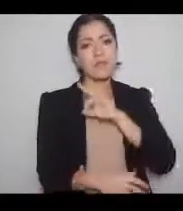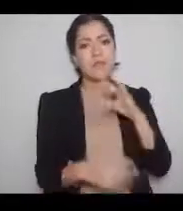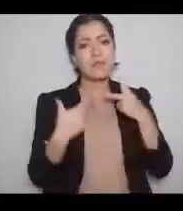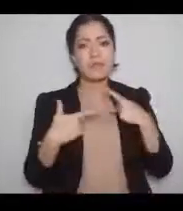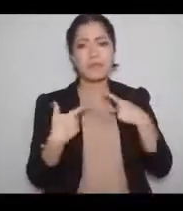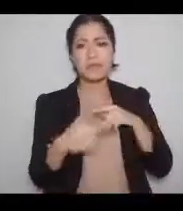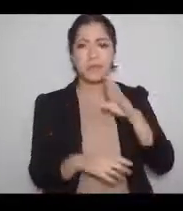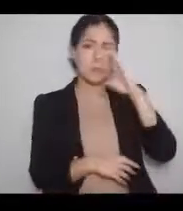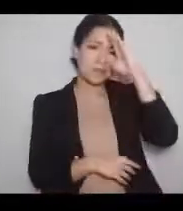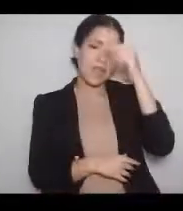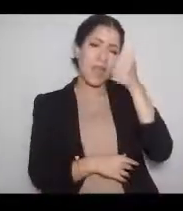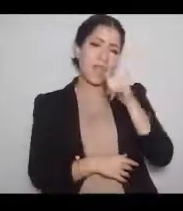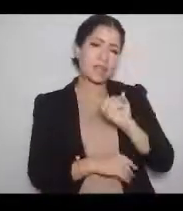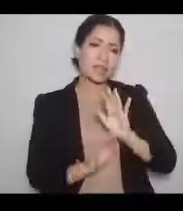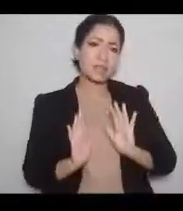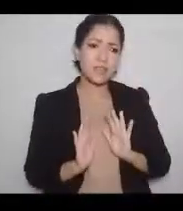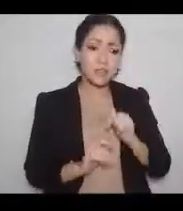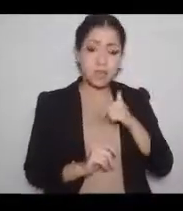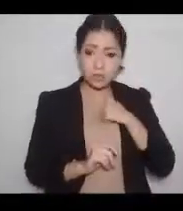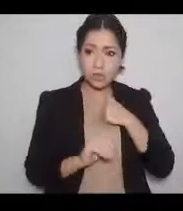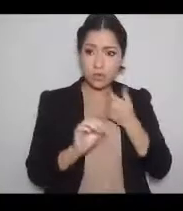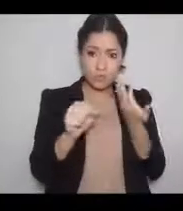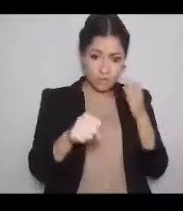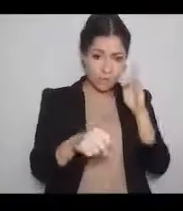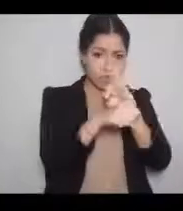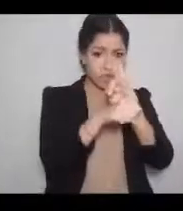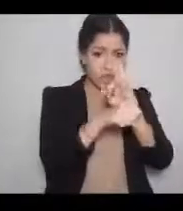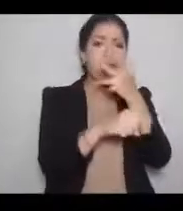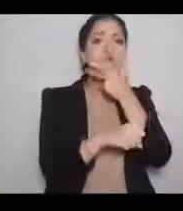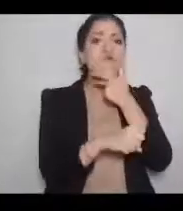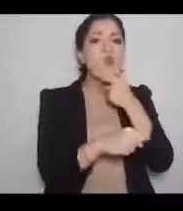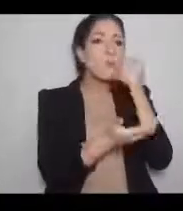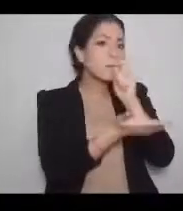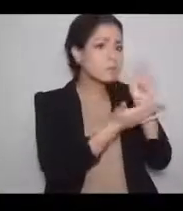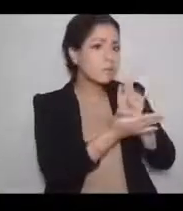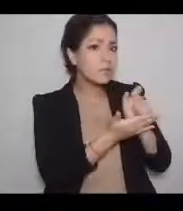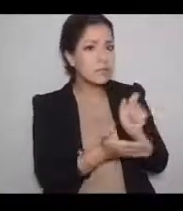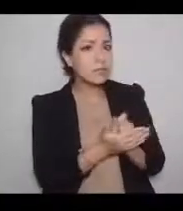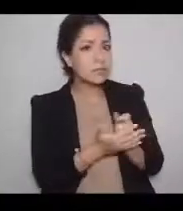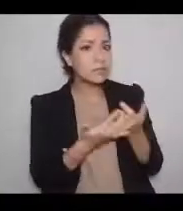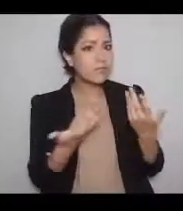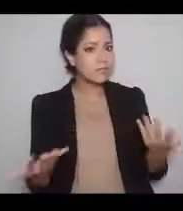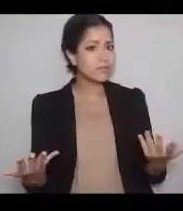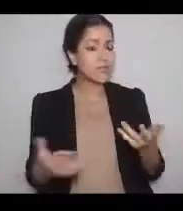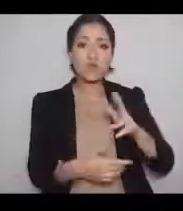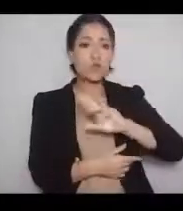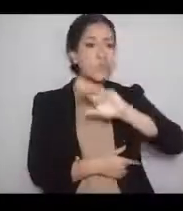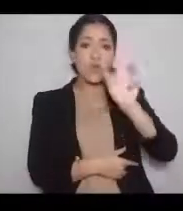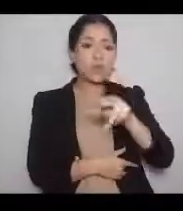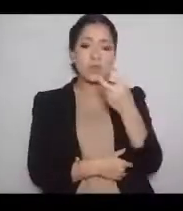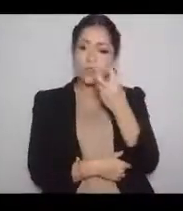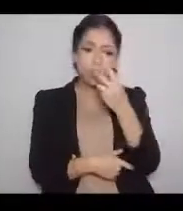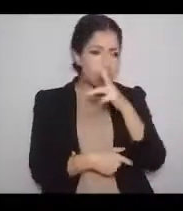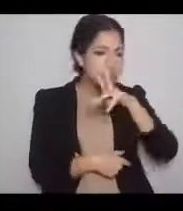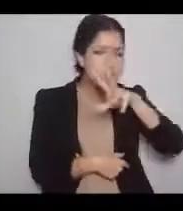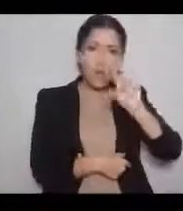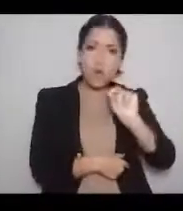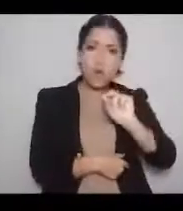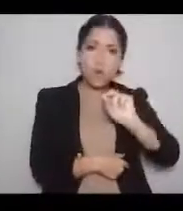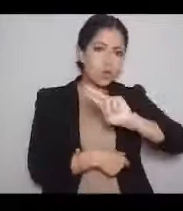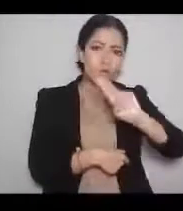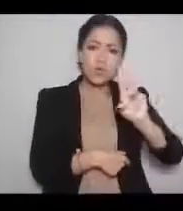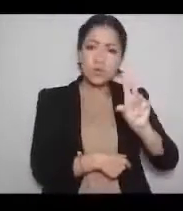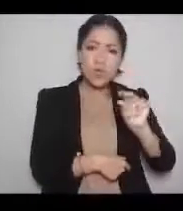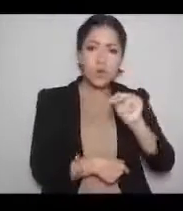cuenta. Te pones del lado del autor. Pues te pones del lado del autor. Nunca hagas eso. El teatro se